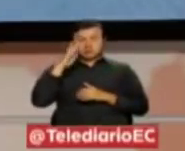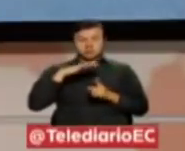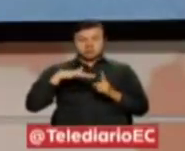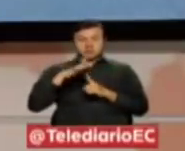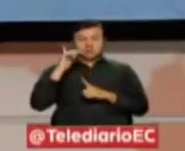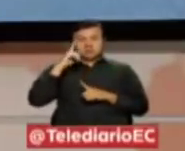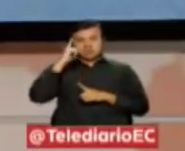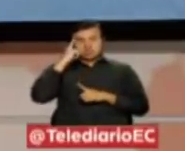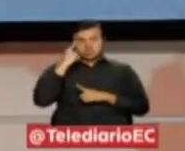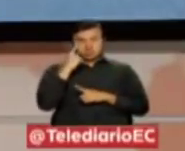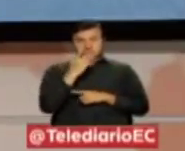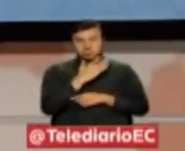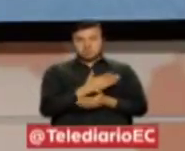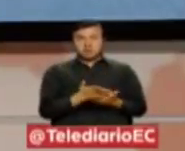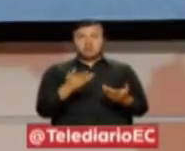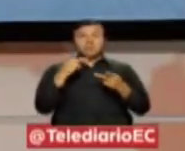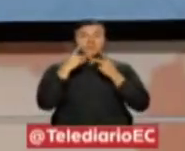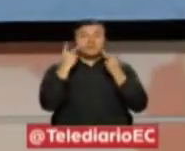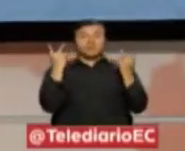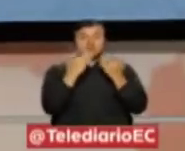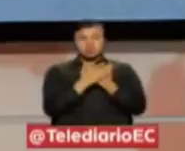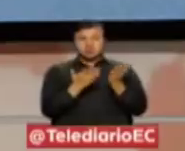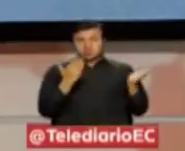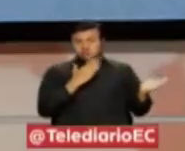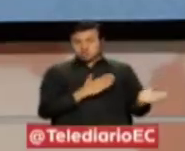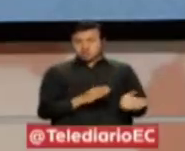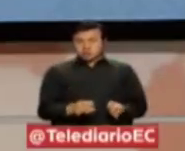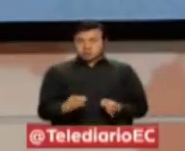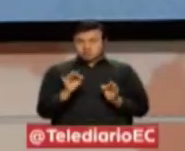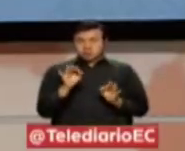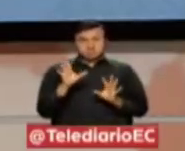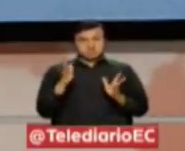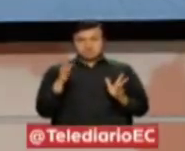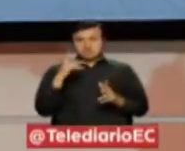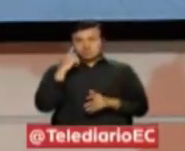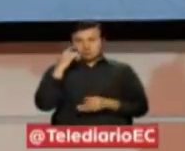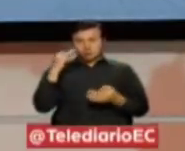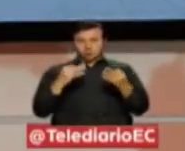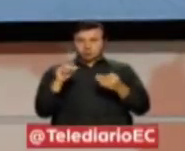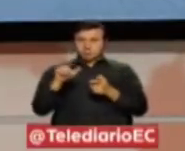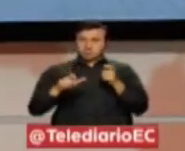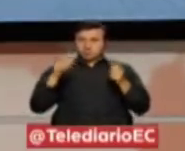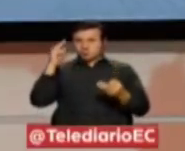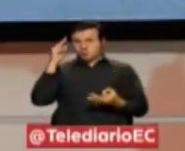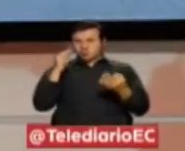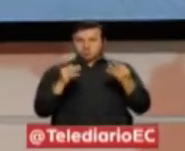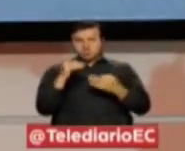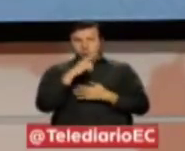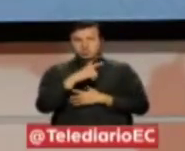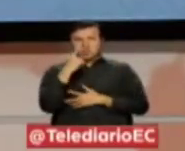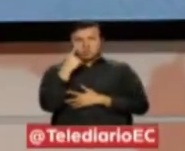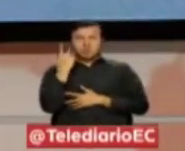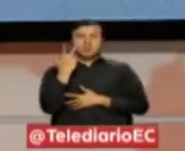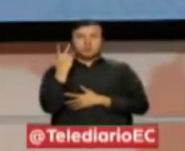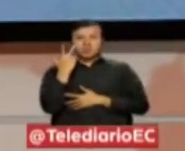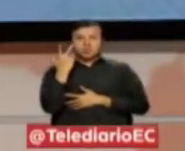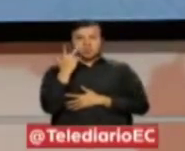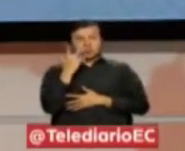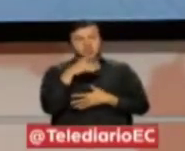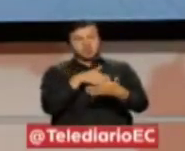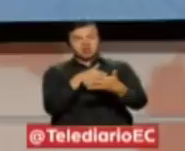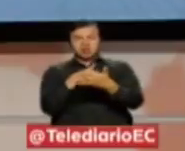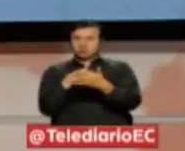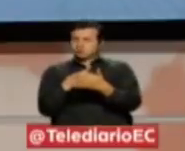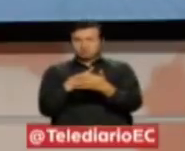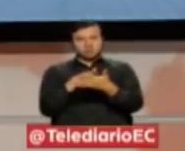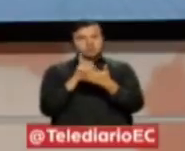de gobierno o de la esfera pública, esas medidas no sean tomadas, porque no se puede juzgar a los ciudadanos con raseros y con varas distintas. Una cosa